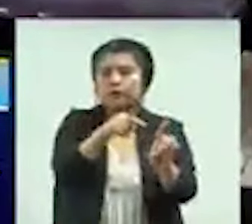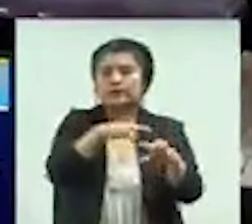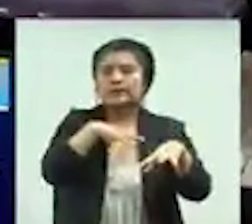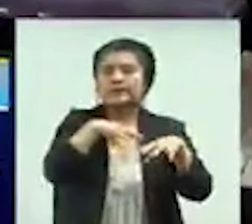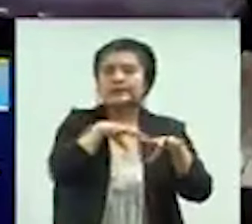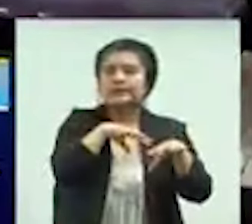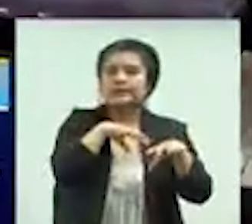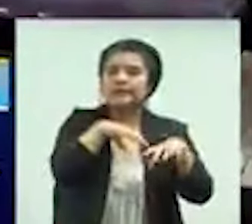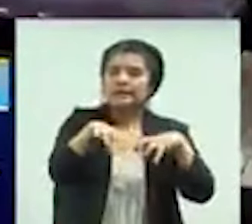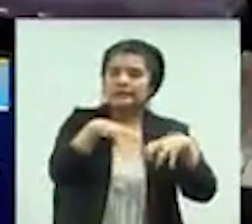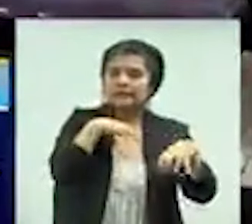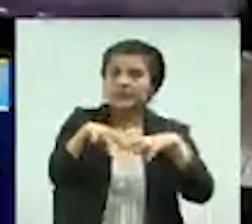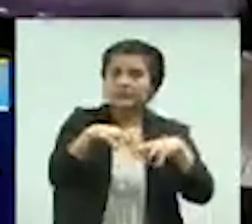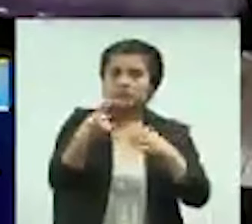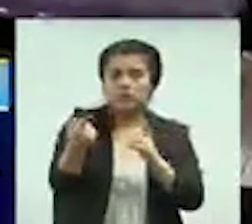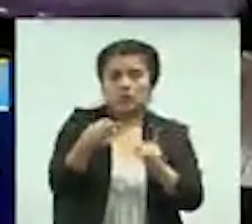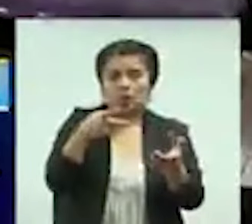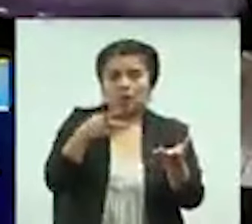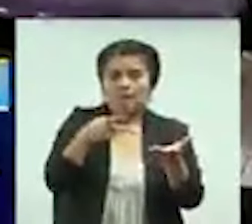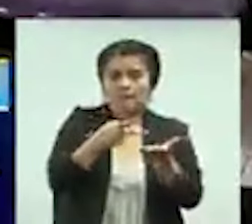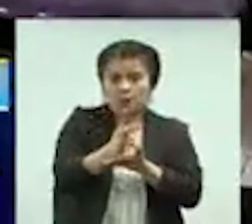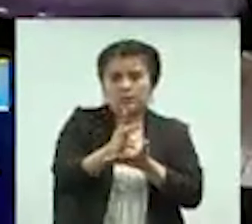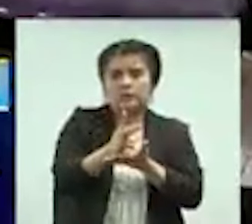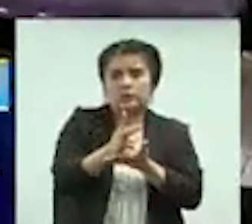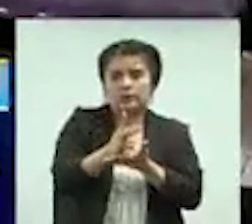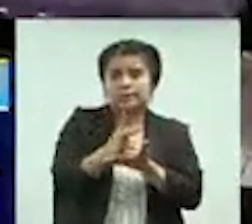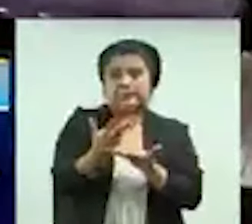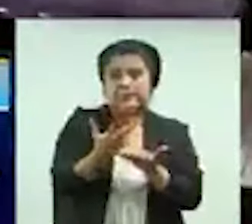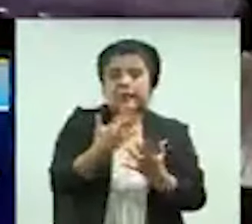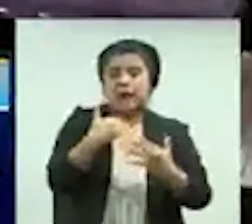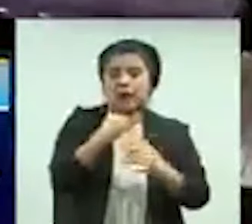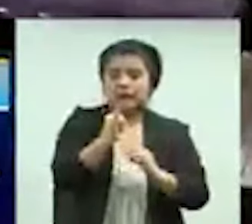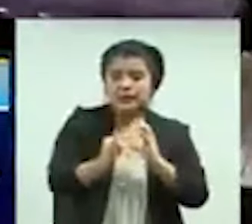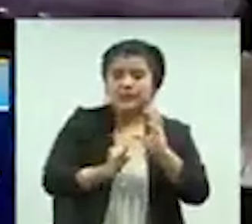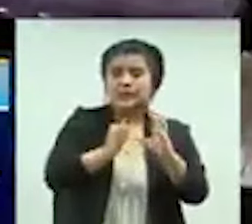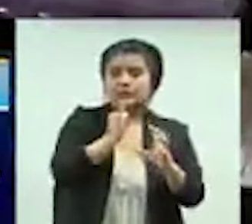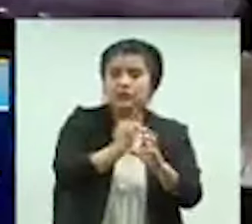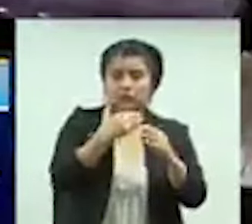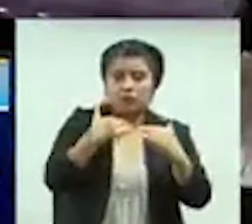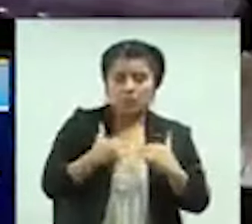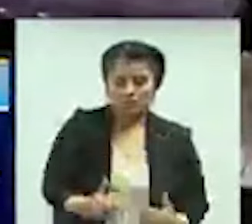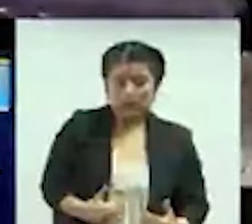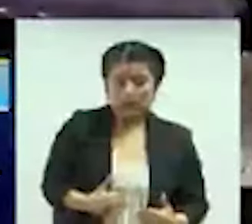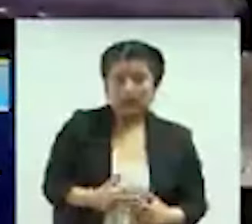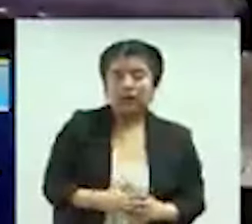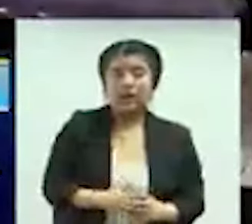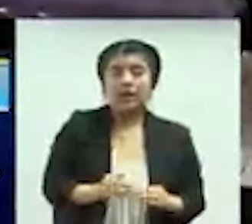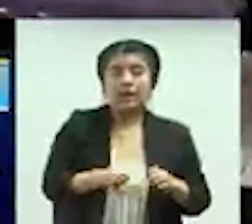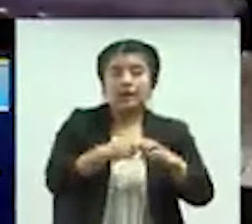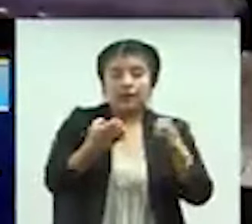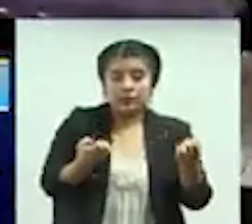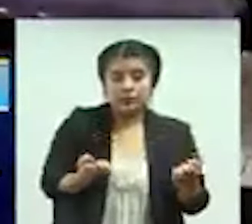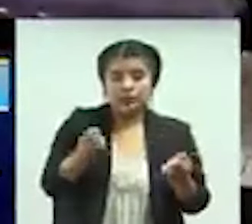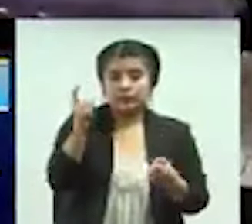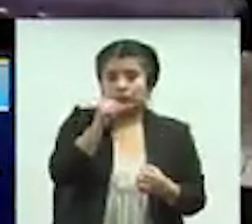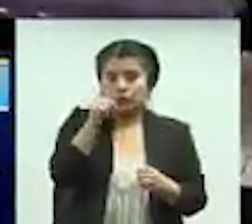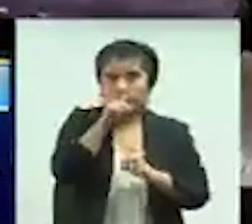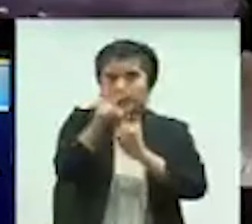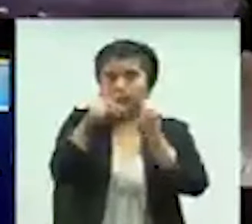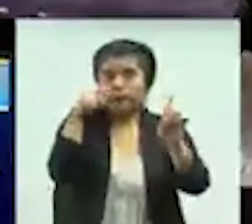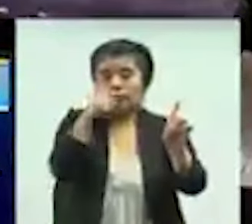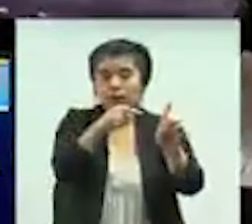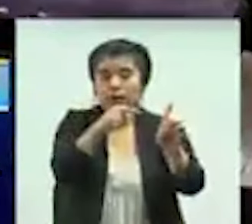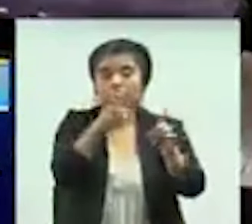actos que constituyen graves violaciones del derecho internacional humanitario y de los derechos humanos, por lo que la misma no se basó en